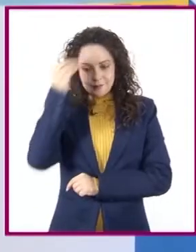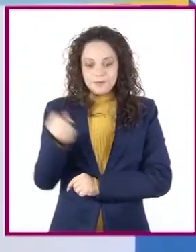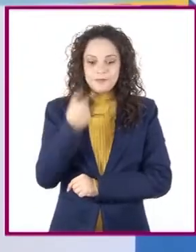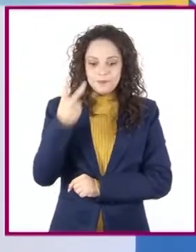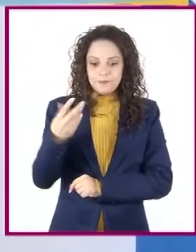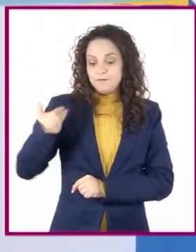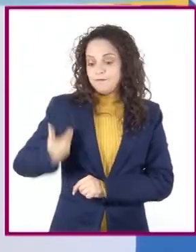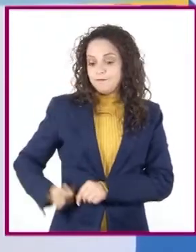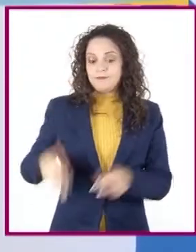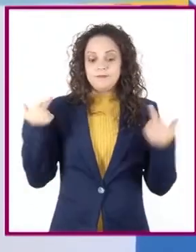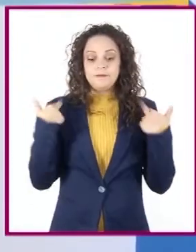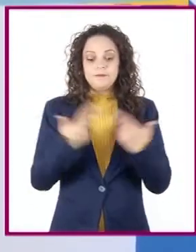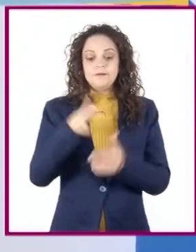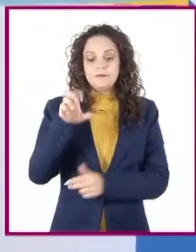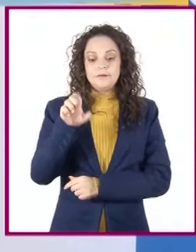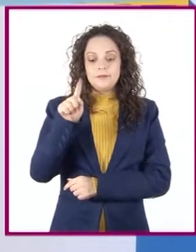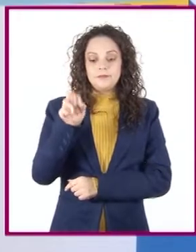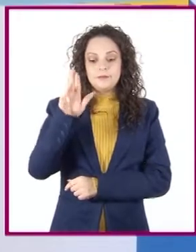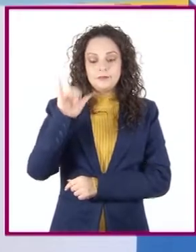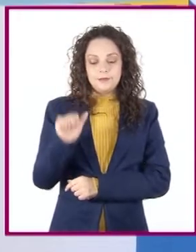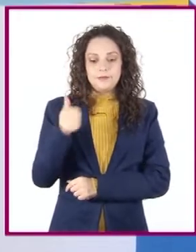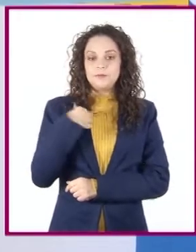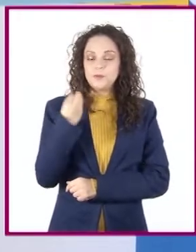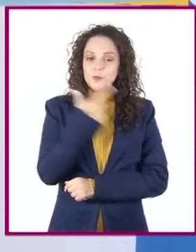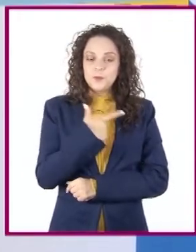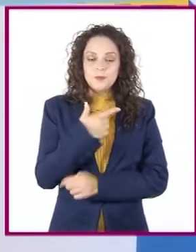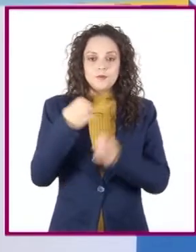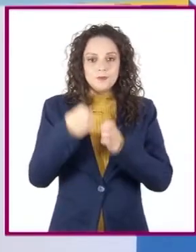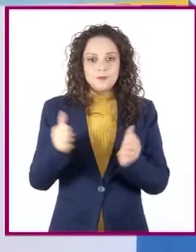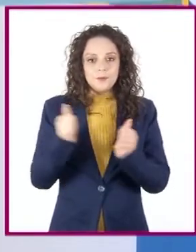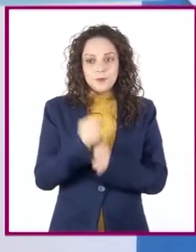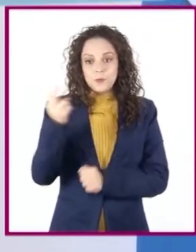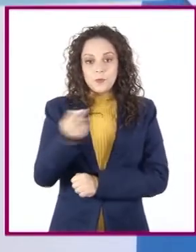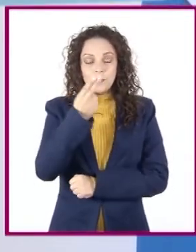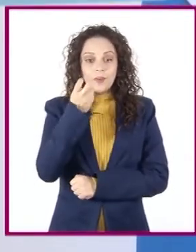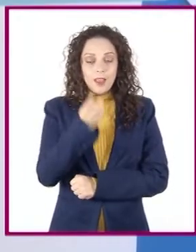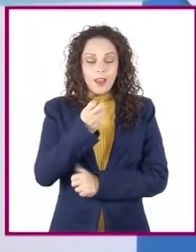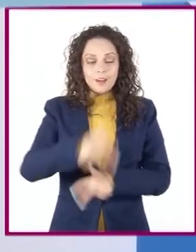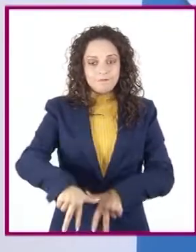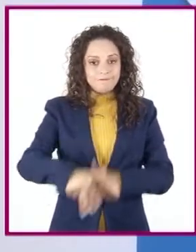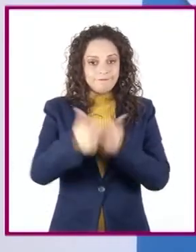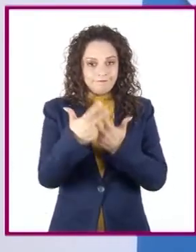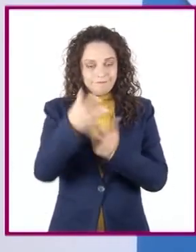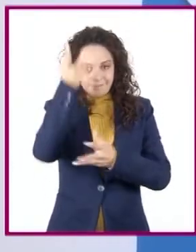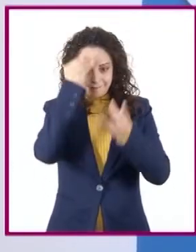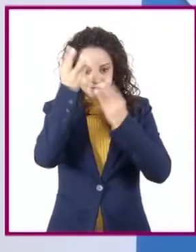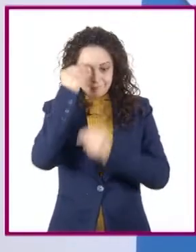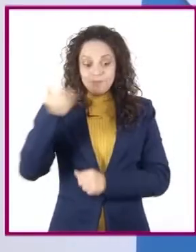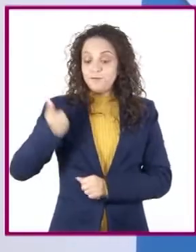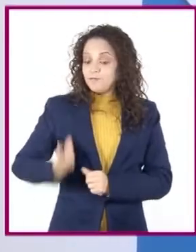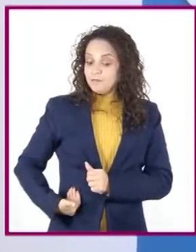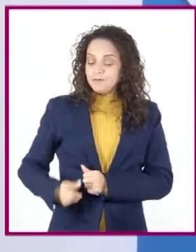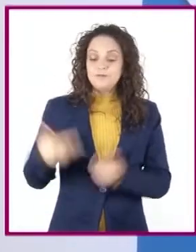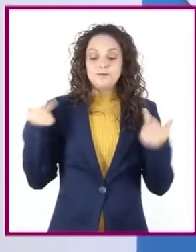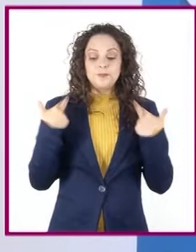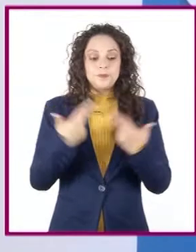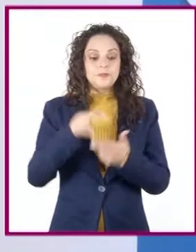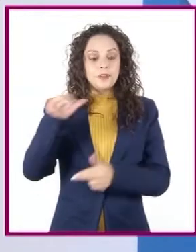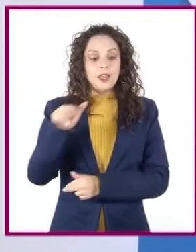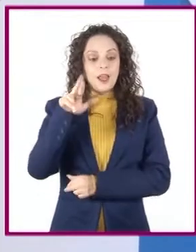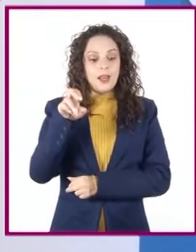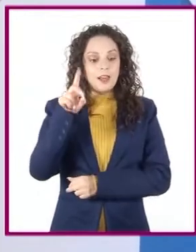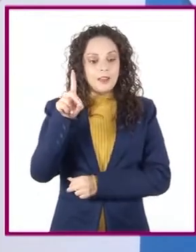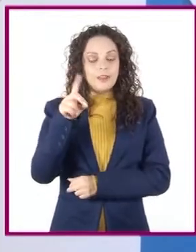mucho gusto estar con ustedes en este proyecto de educación a distancia. Yo soy el profesor Jared y estoy muy contento de darles